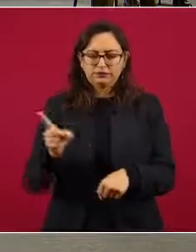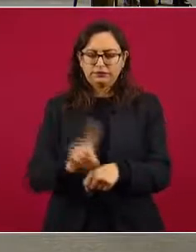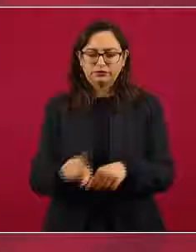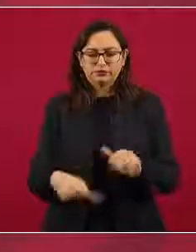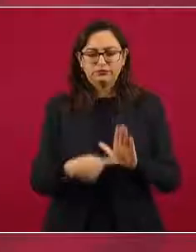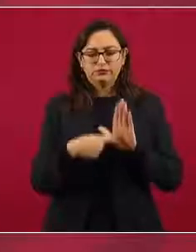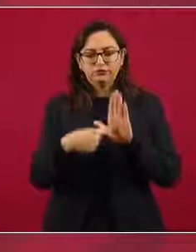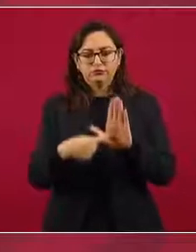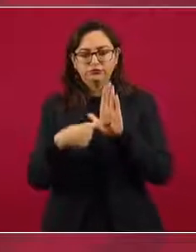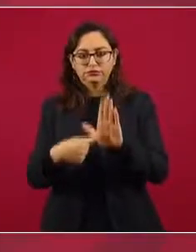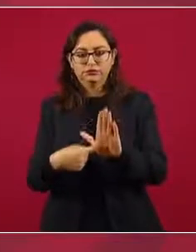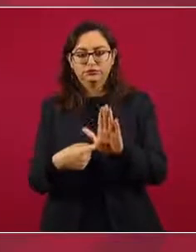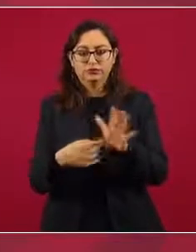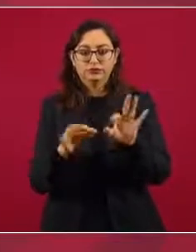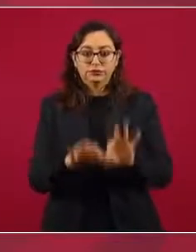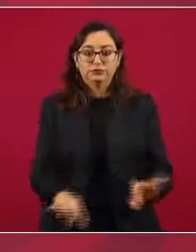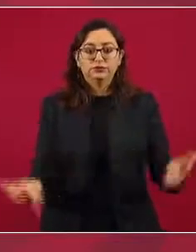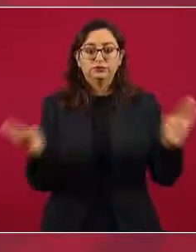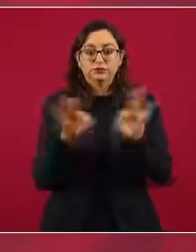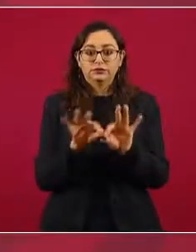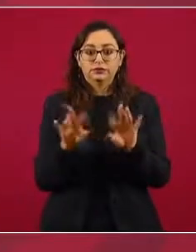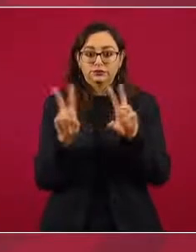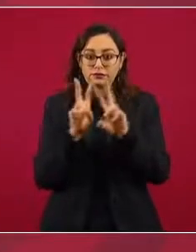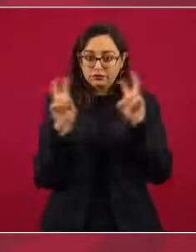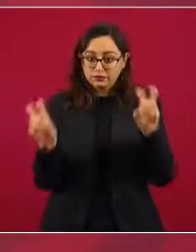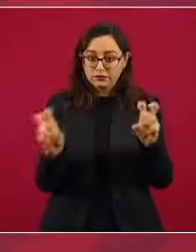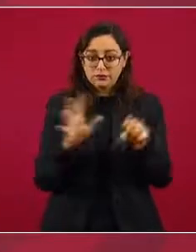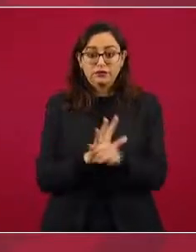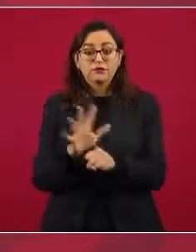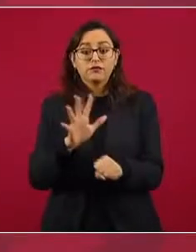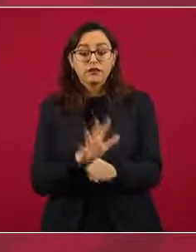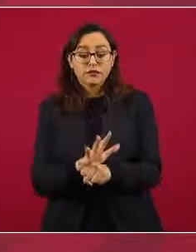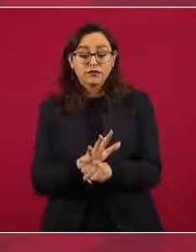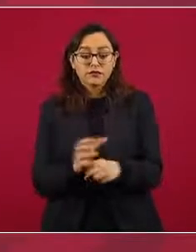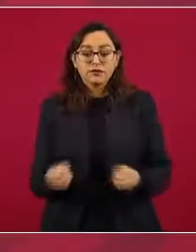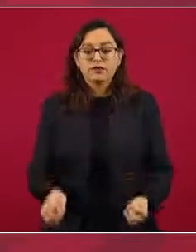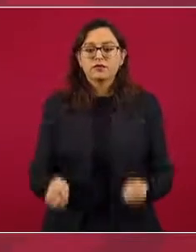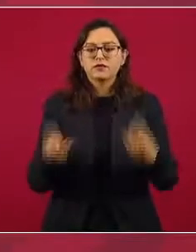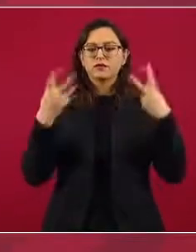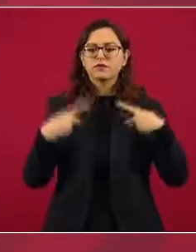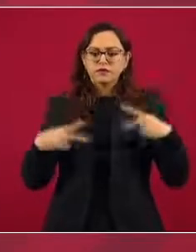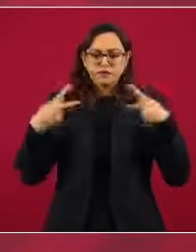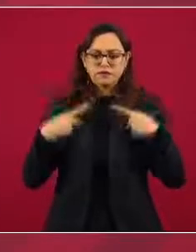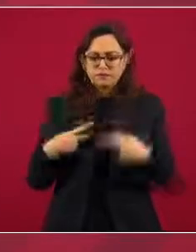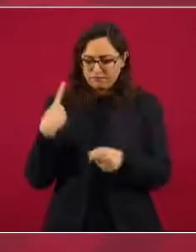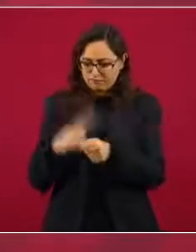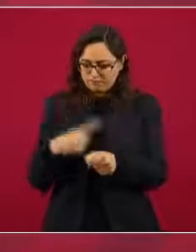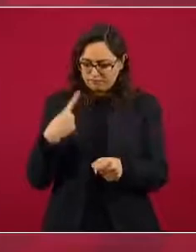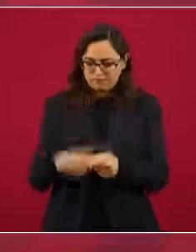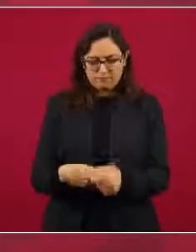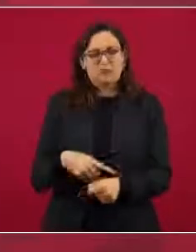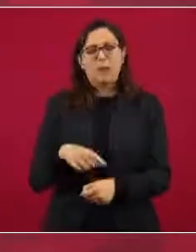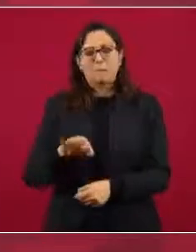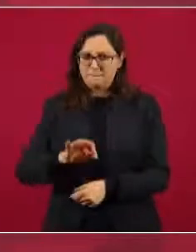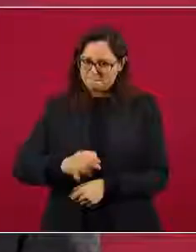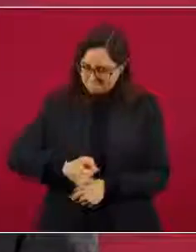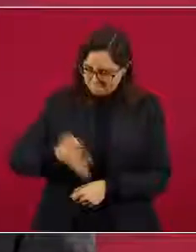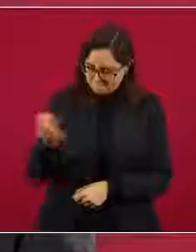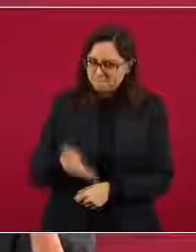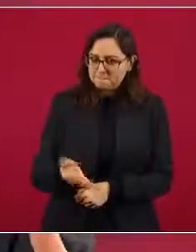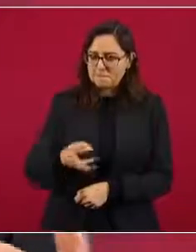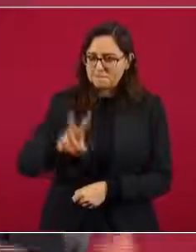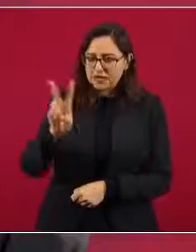los indicadores importantes, que es el porcentaje de positividad. Esto es, cuántas personas de